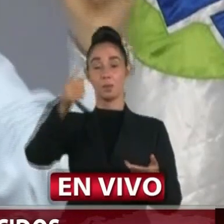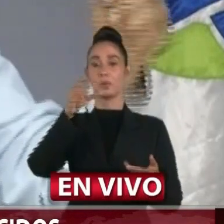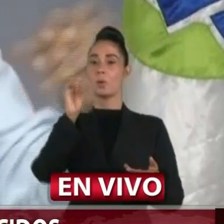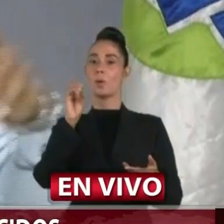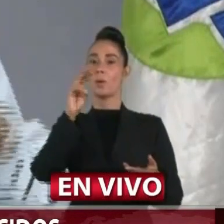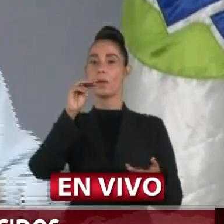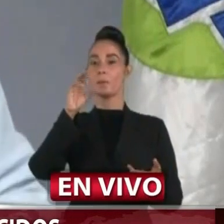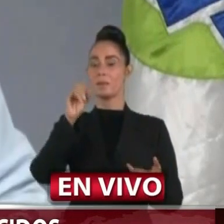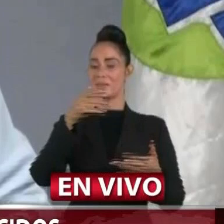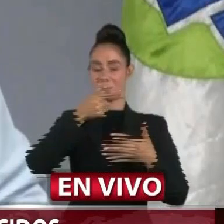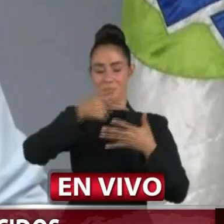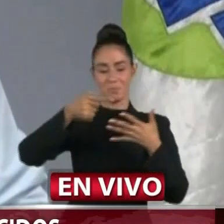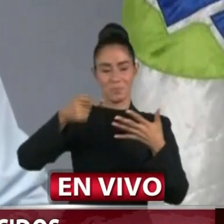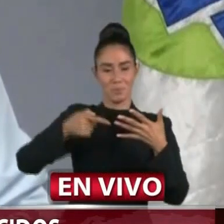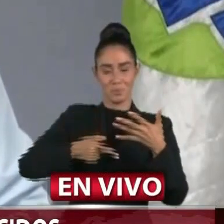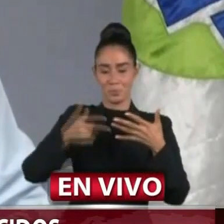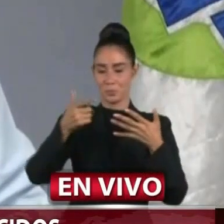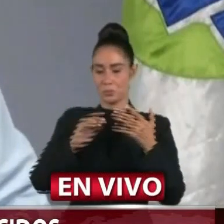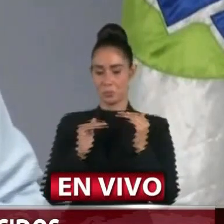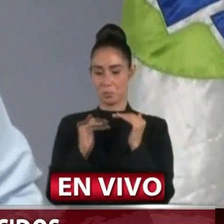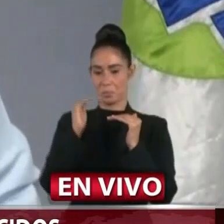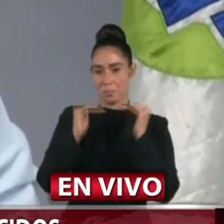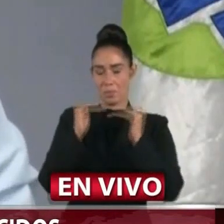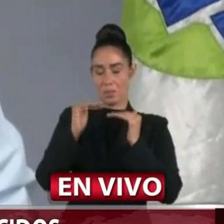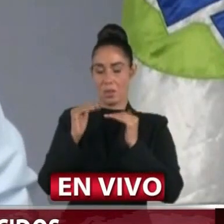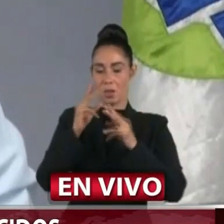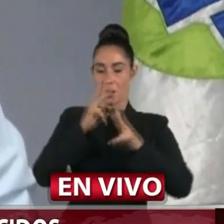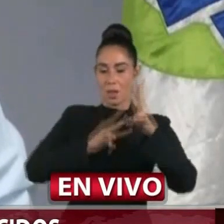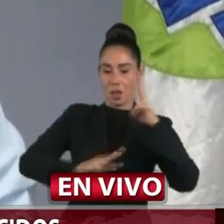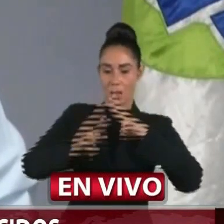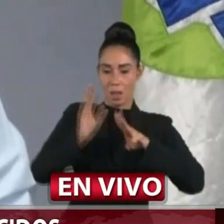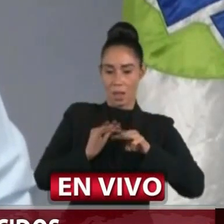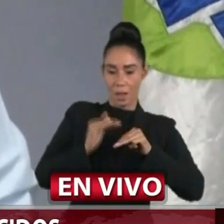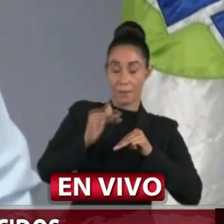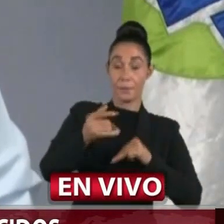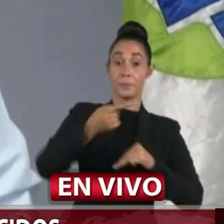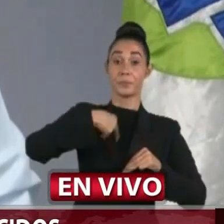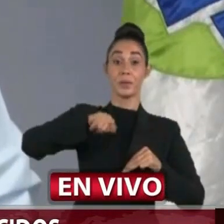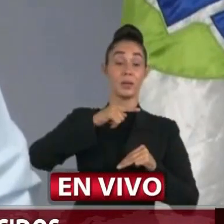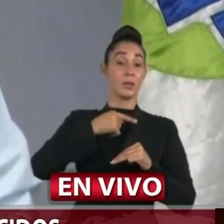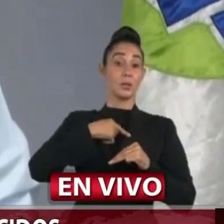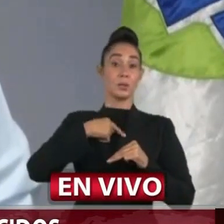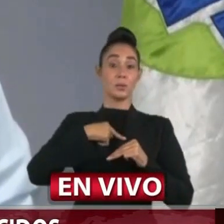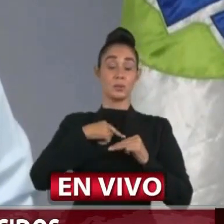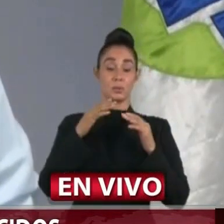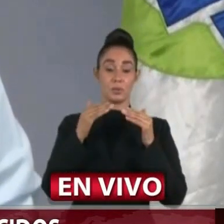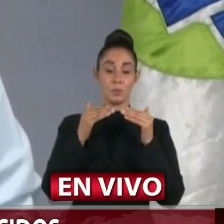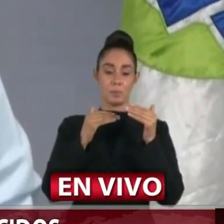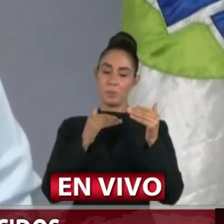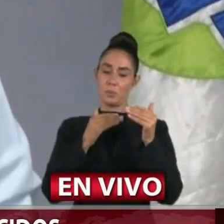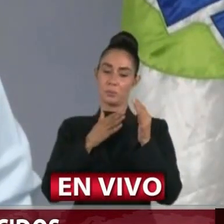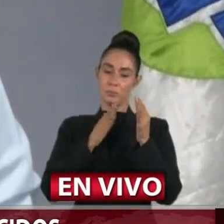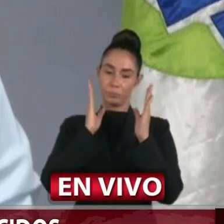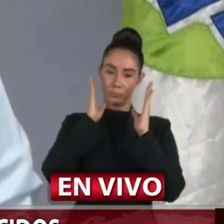muchísimos procedimientos que se van siguiendo a nivel mundial y lógicamente nosotros vamos haciendo los contrastes